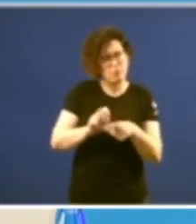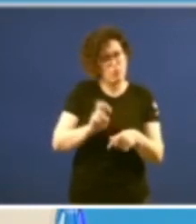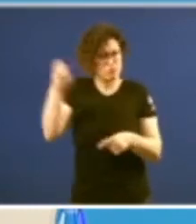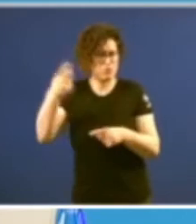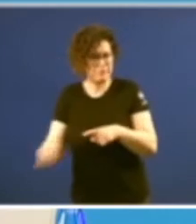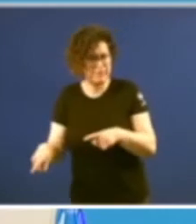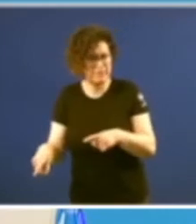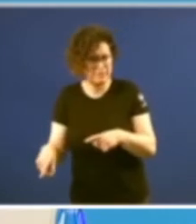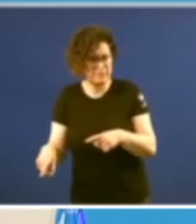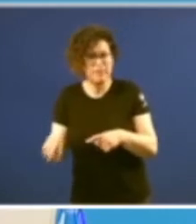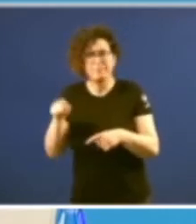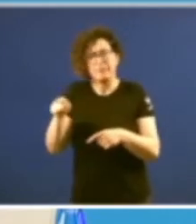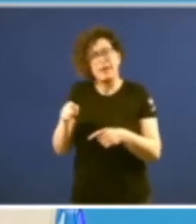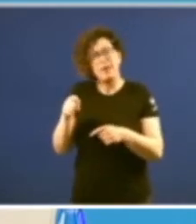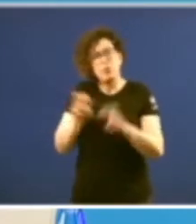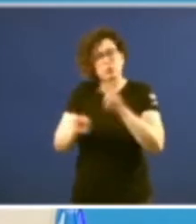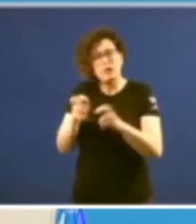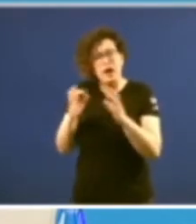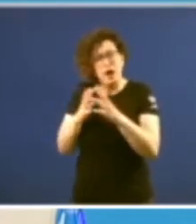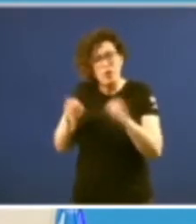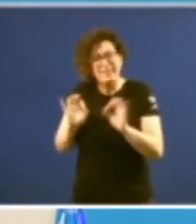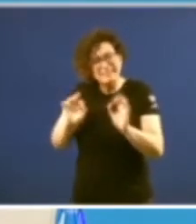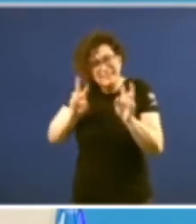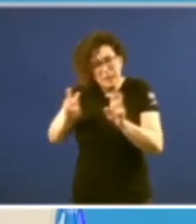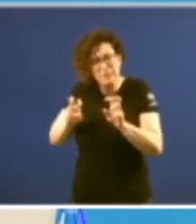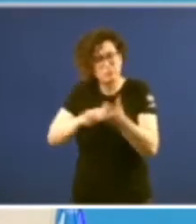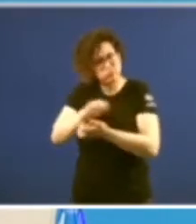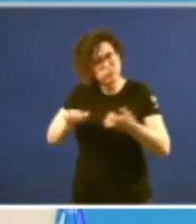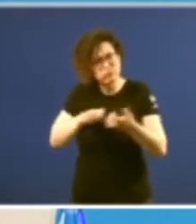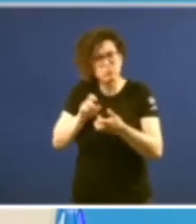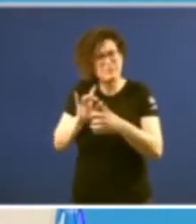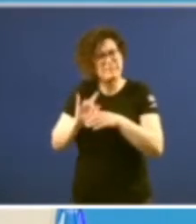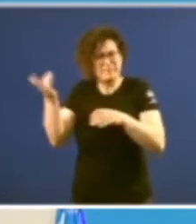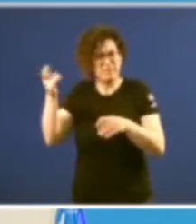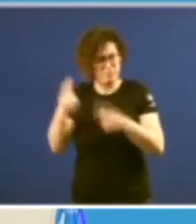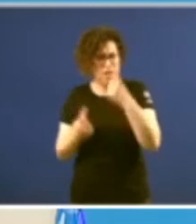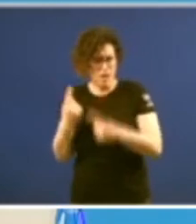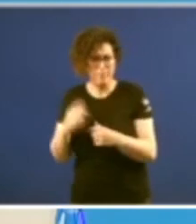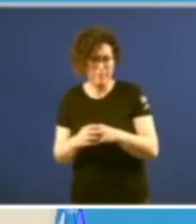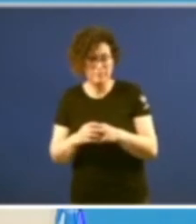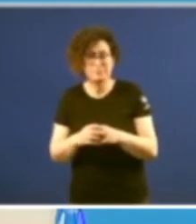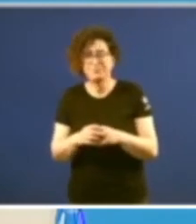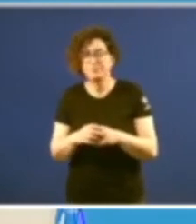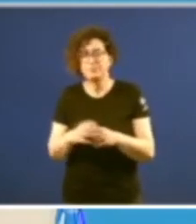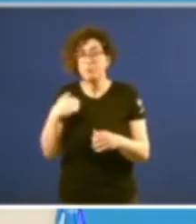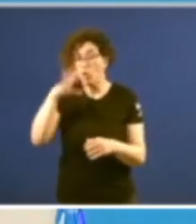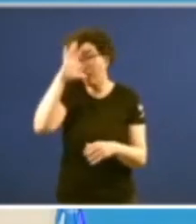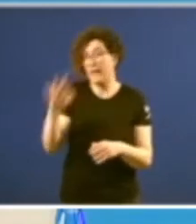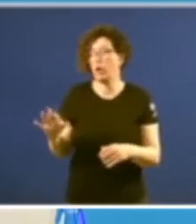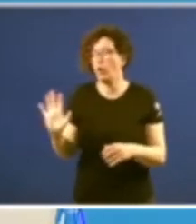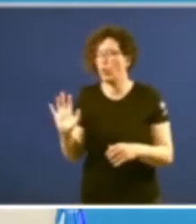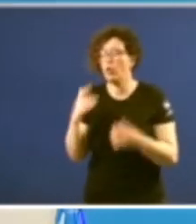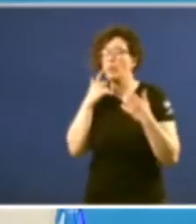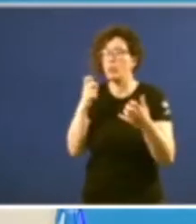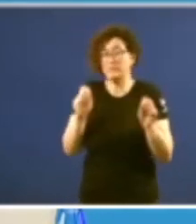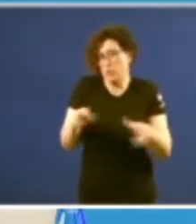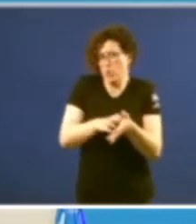que requieren un consenso en temas controvertidos e moi sensibles á veces e eu creo que sin atisbo de dúda